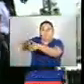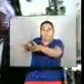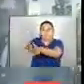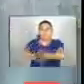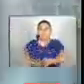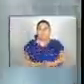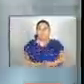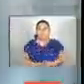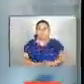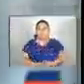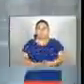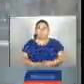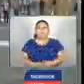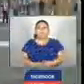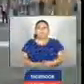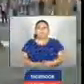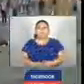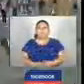Legislativa.